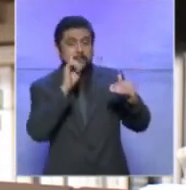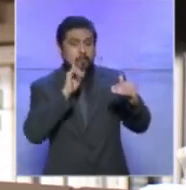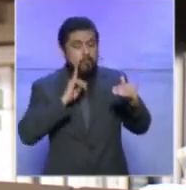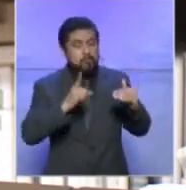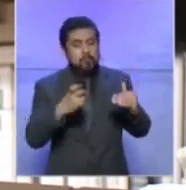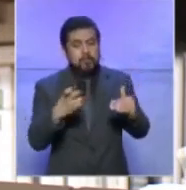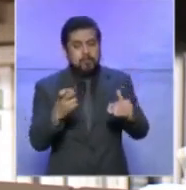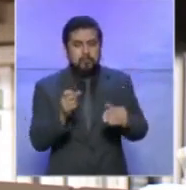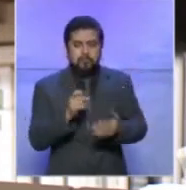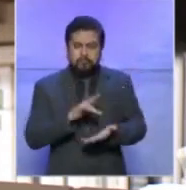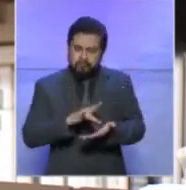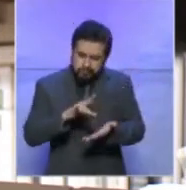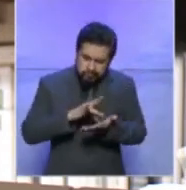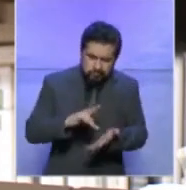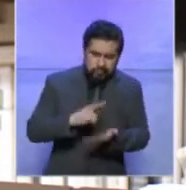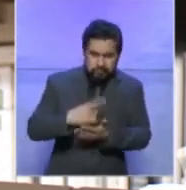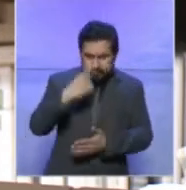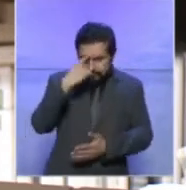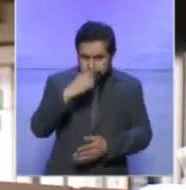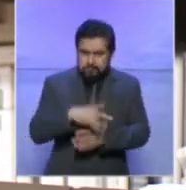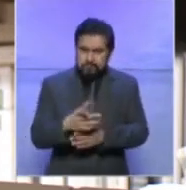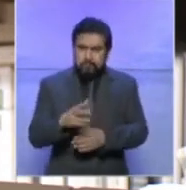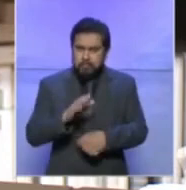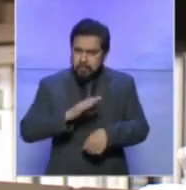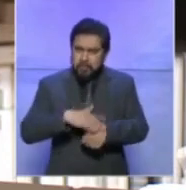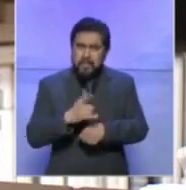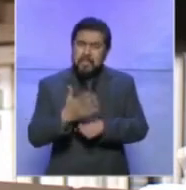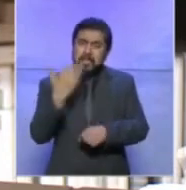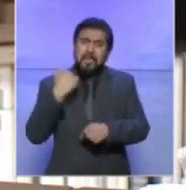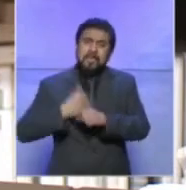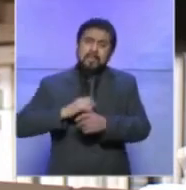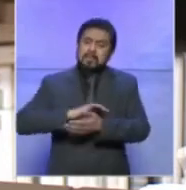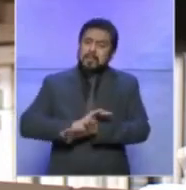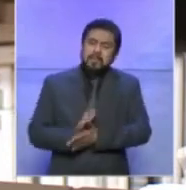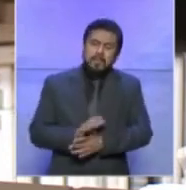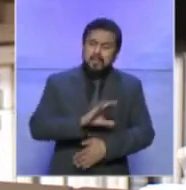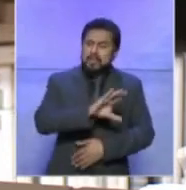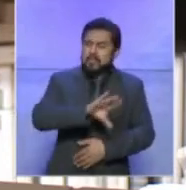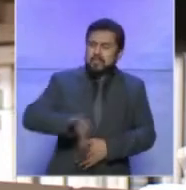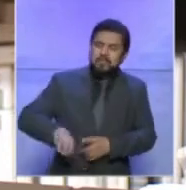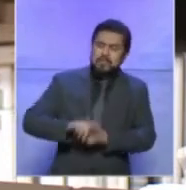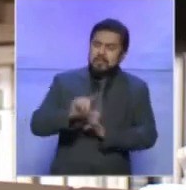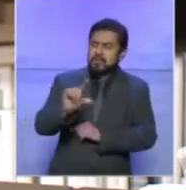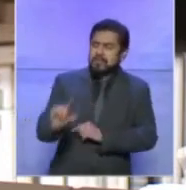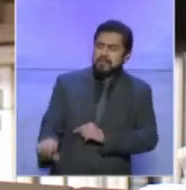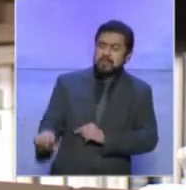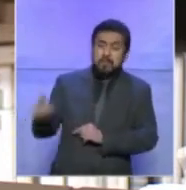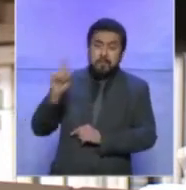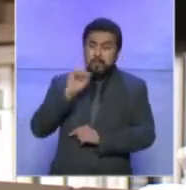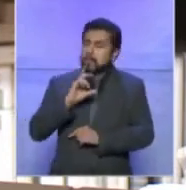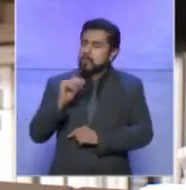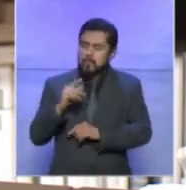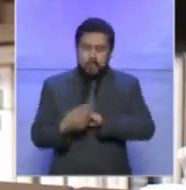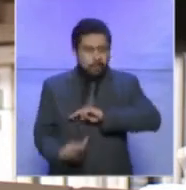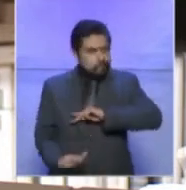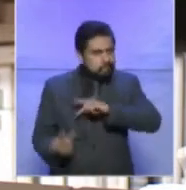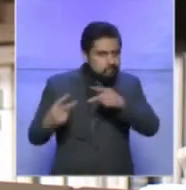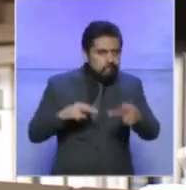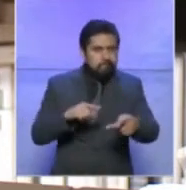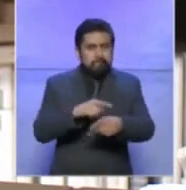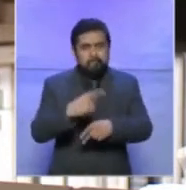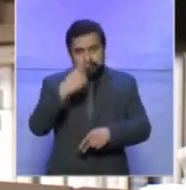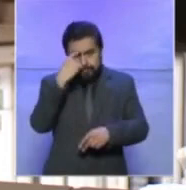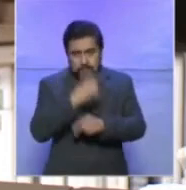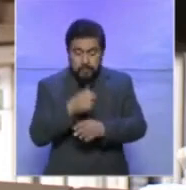participación política a fin de corregir las desventajas históricas en que se han colocado a las mujeres. Estimo que garantizar el acceso igualitario